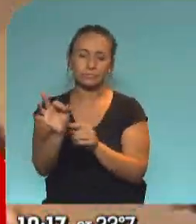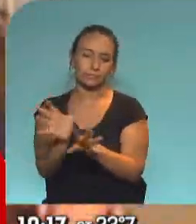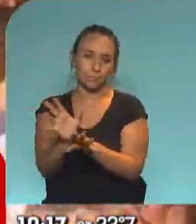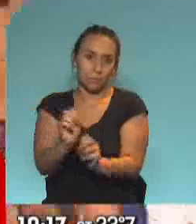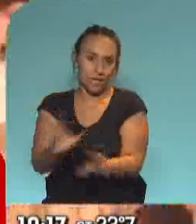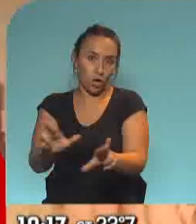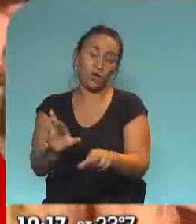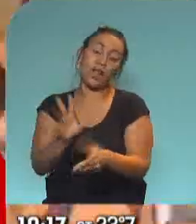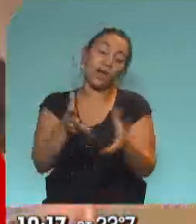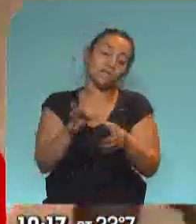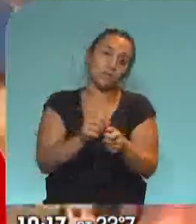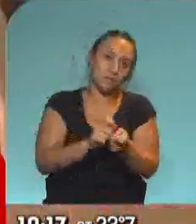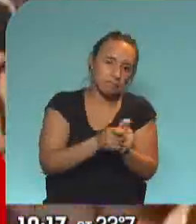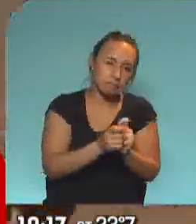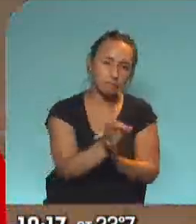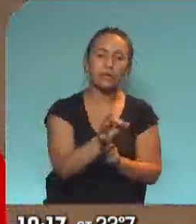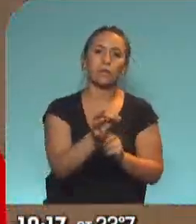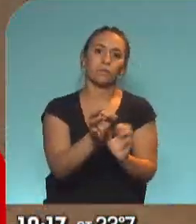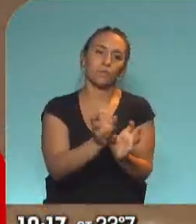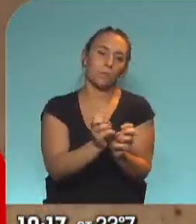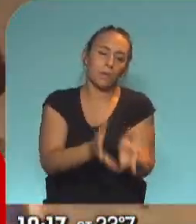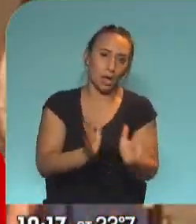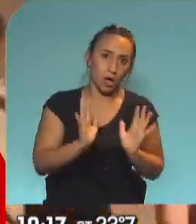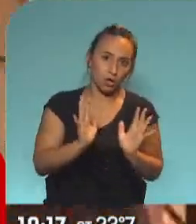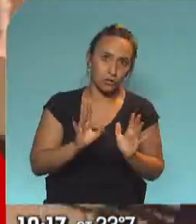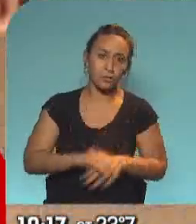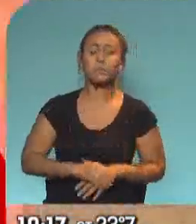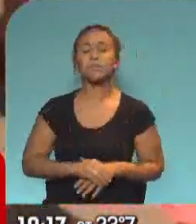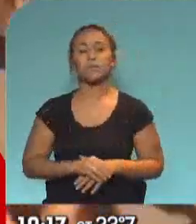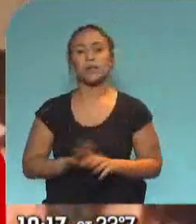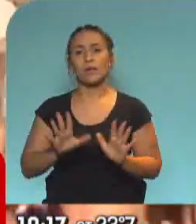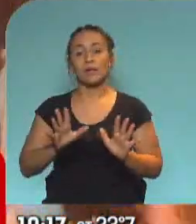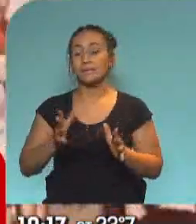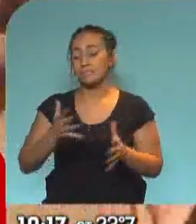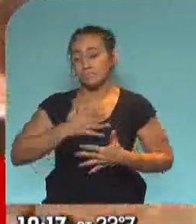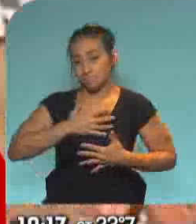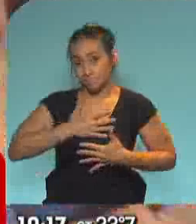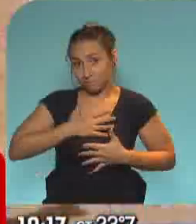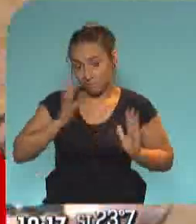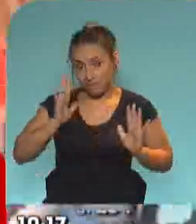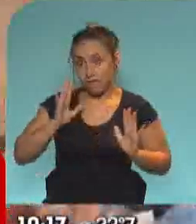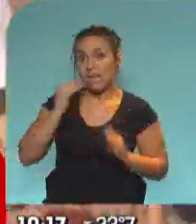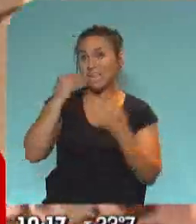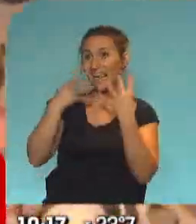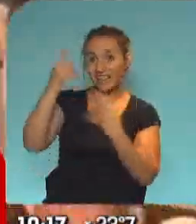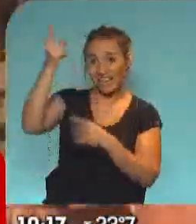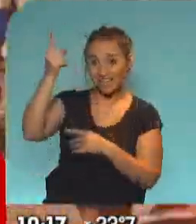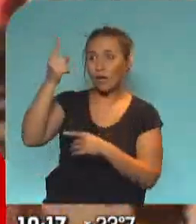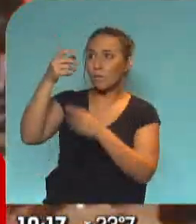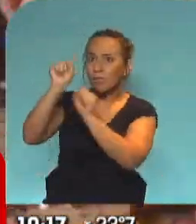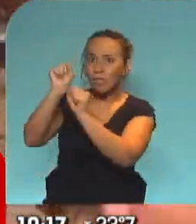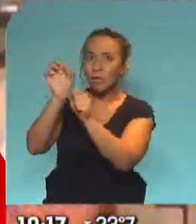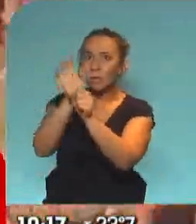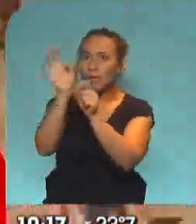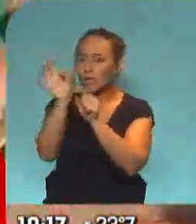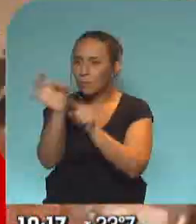la humanidad. Evidentemente la que se ha detectado en Inglaterra ahora es para bien del